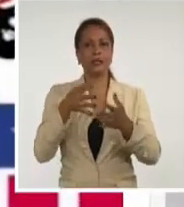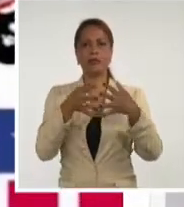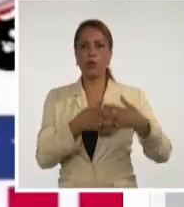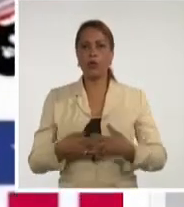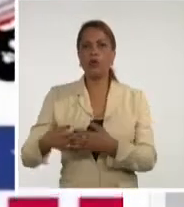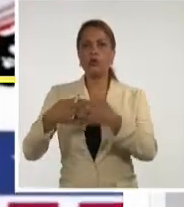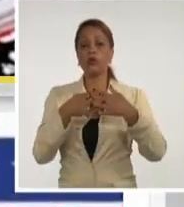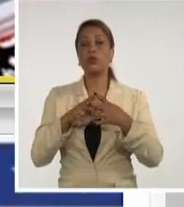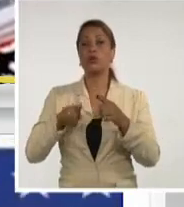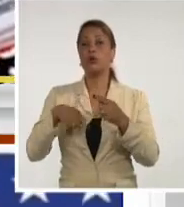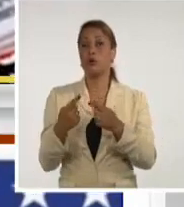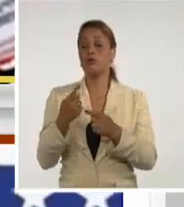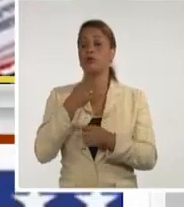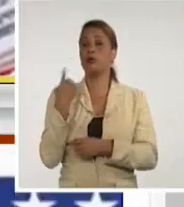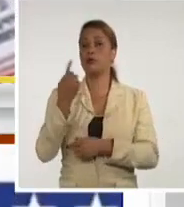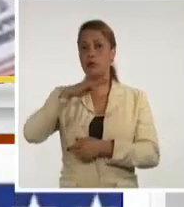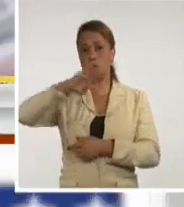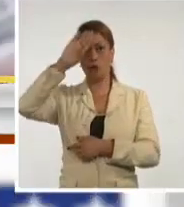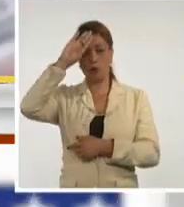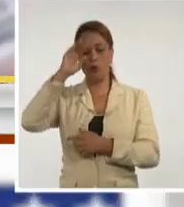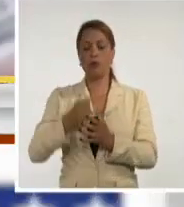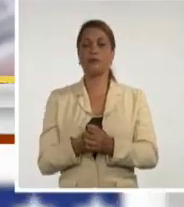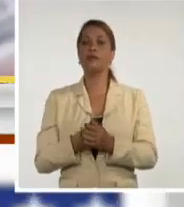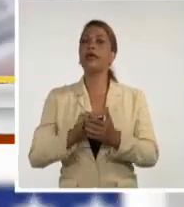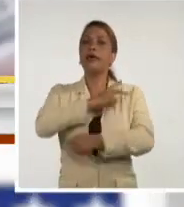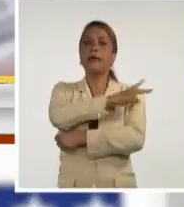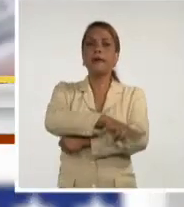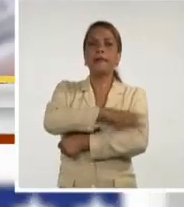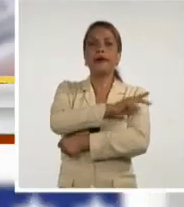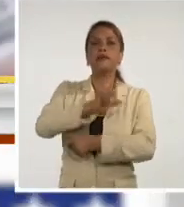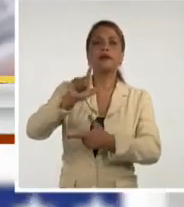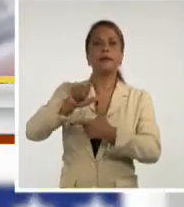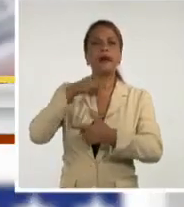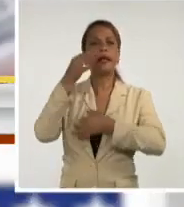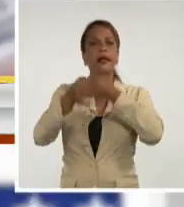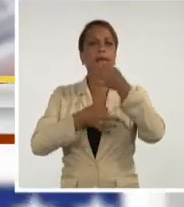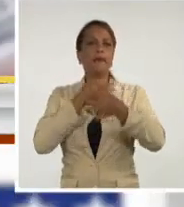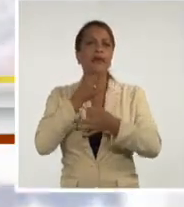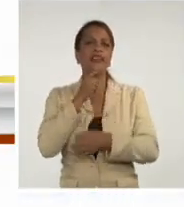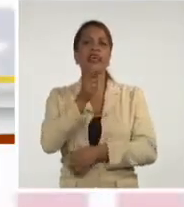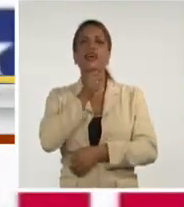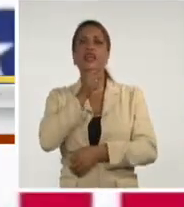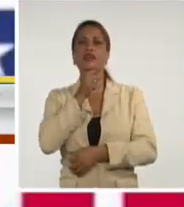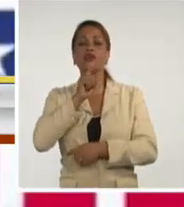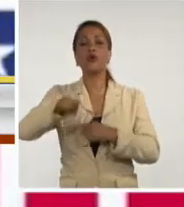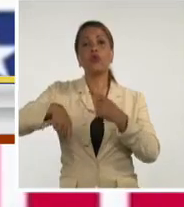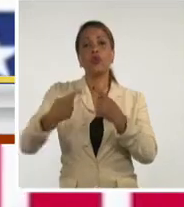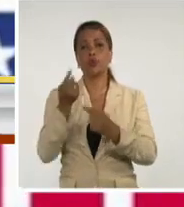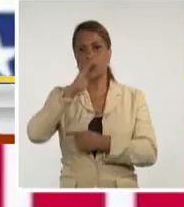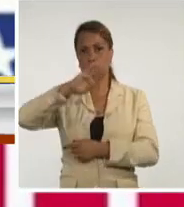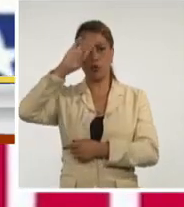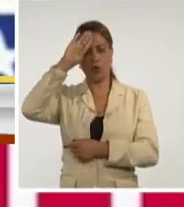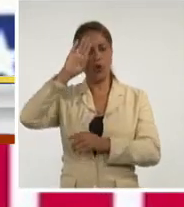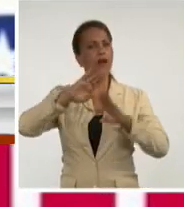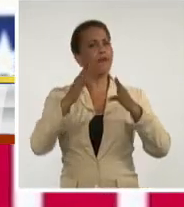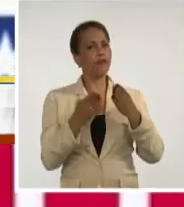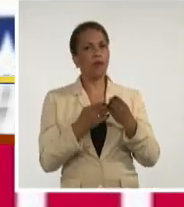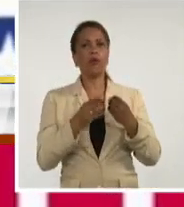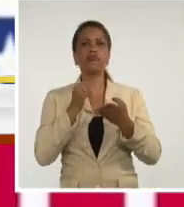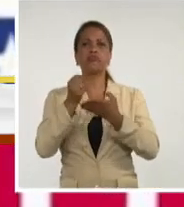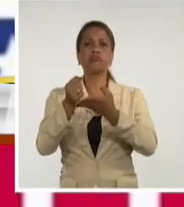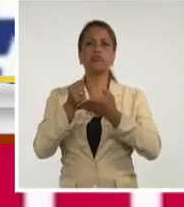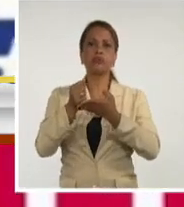nueva campaña de presión hacia países latinoamericanos para que emitan declaraciones contra Cuba. Todas esas acciones son